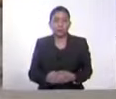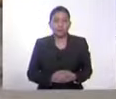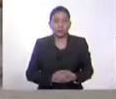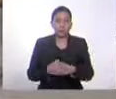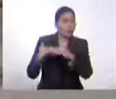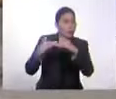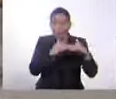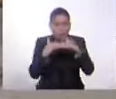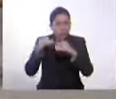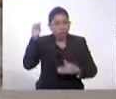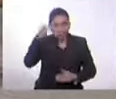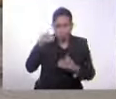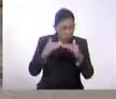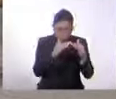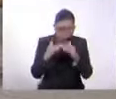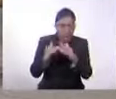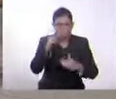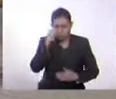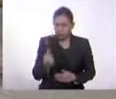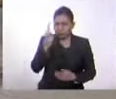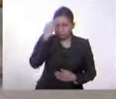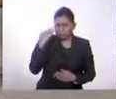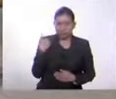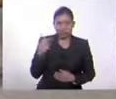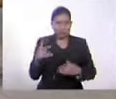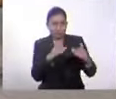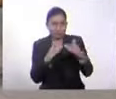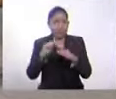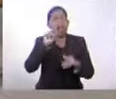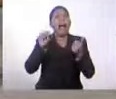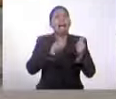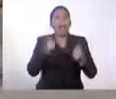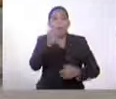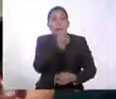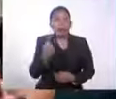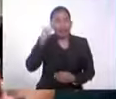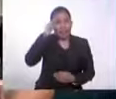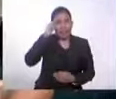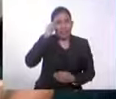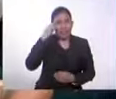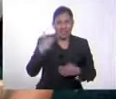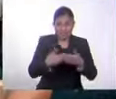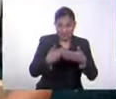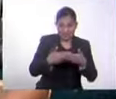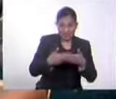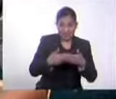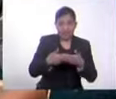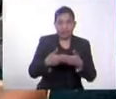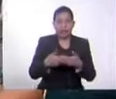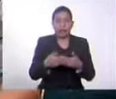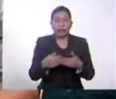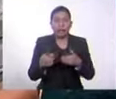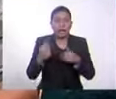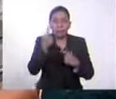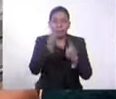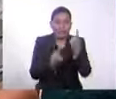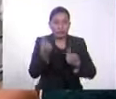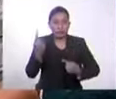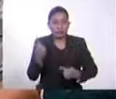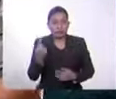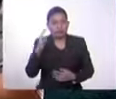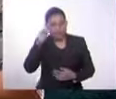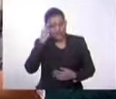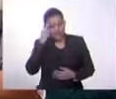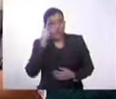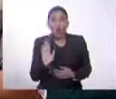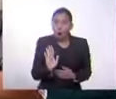la educación. Por supuesto, Sobre la todo educación. que no haya tabú, porque a veces creo que al hablar de sexualidad existen algunas personas que